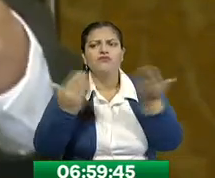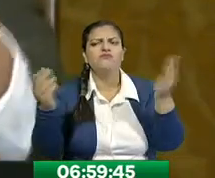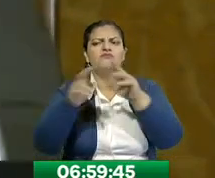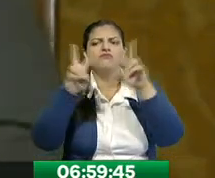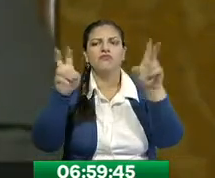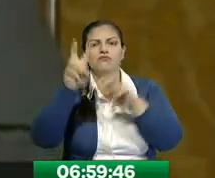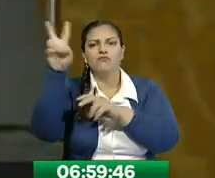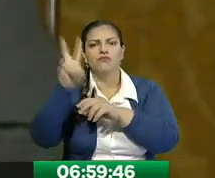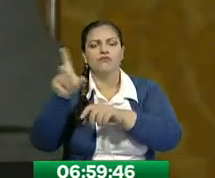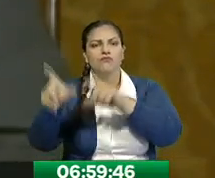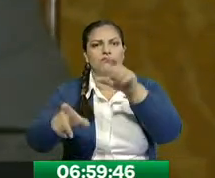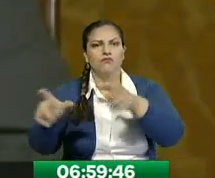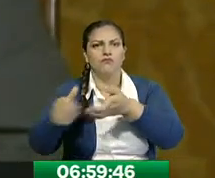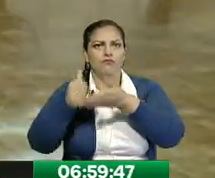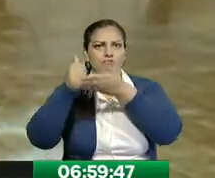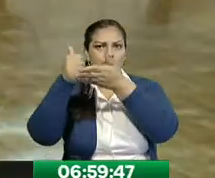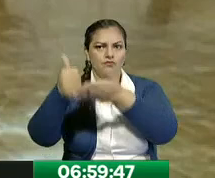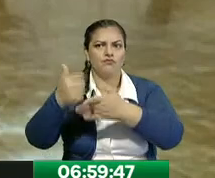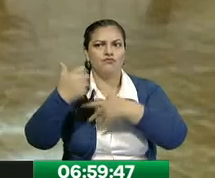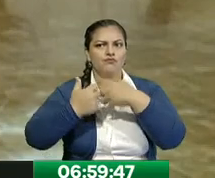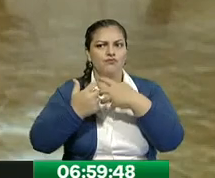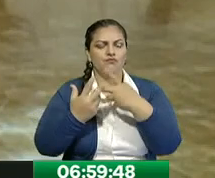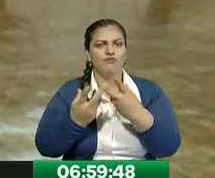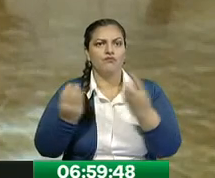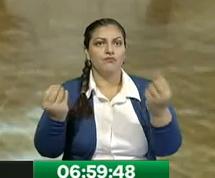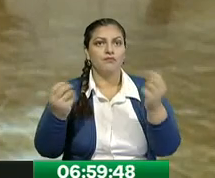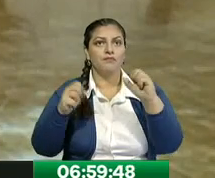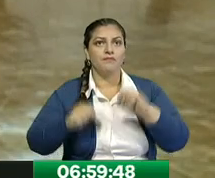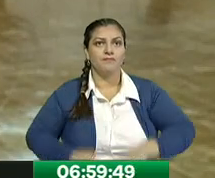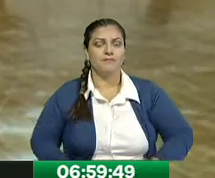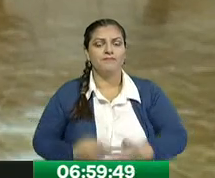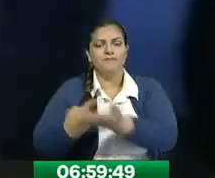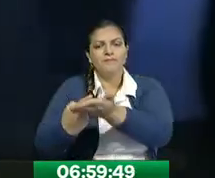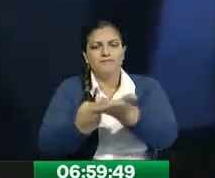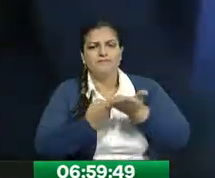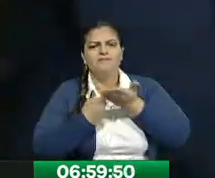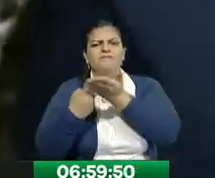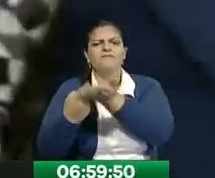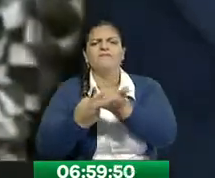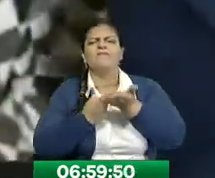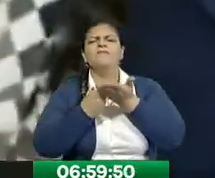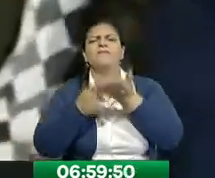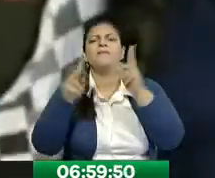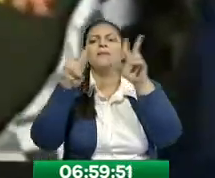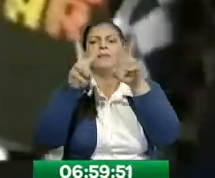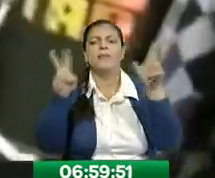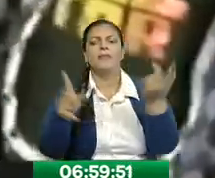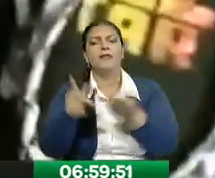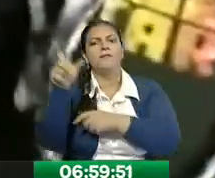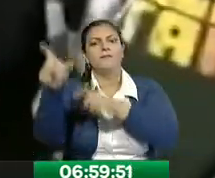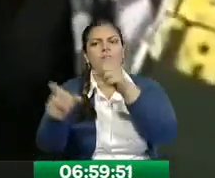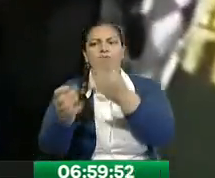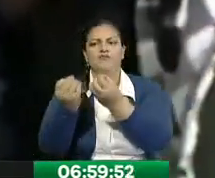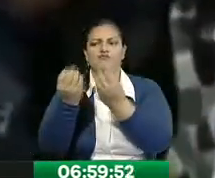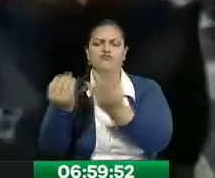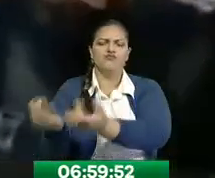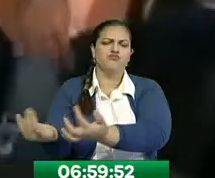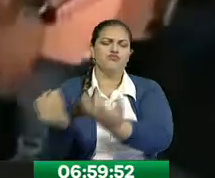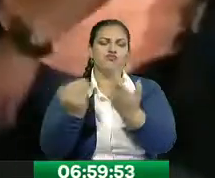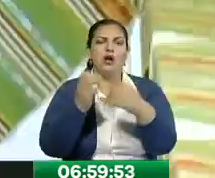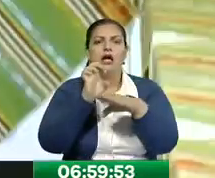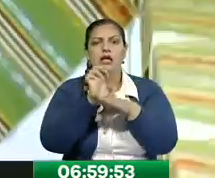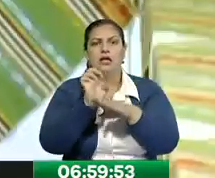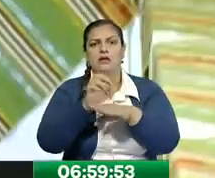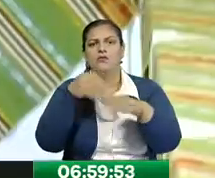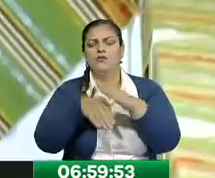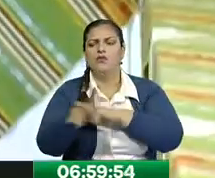y encontrando soluciones regionales. Aquí se prevé analizar a profundidad el problema de la migración y buscar soluciones. Se ha invitado para que